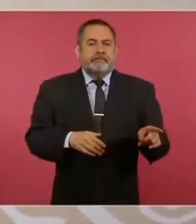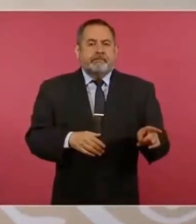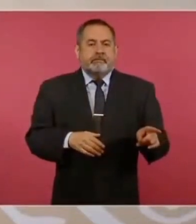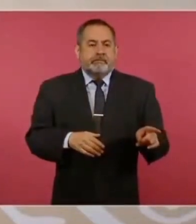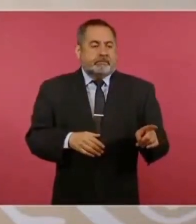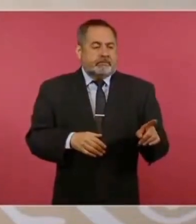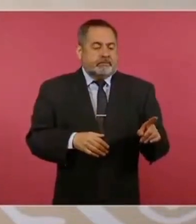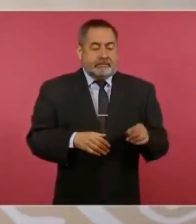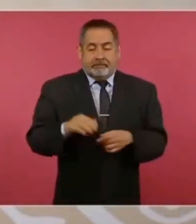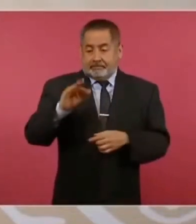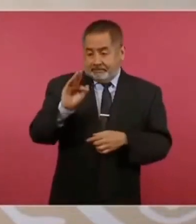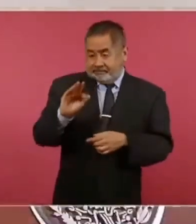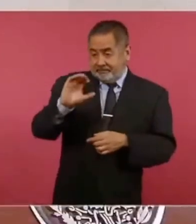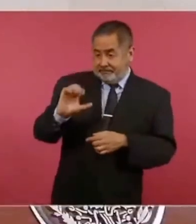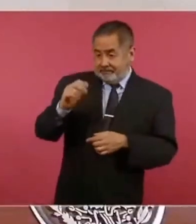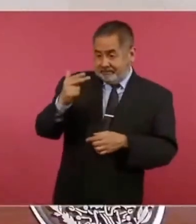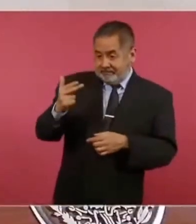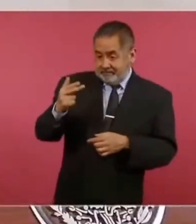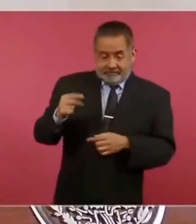a que García Luna, joven,